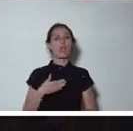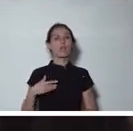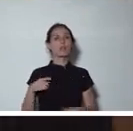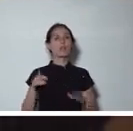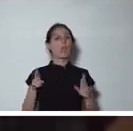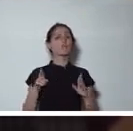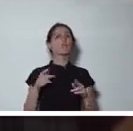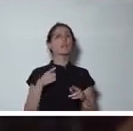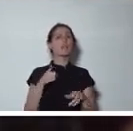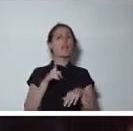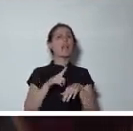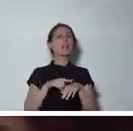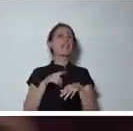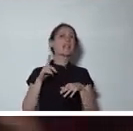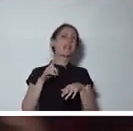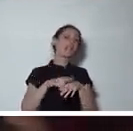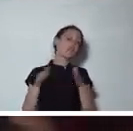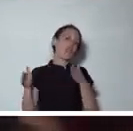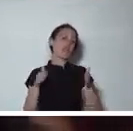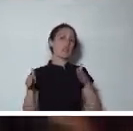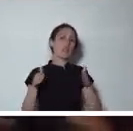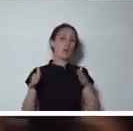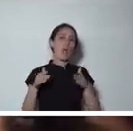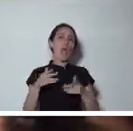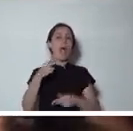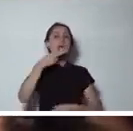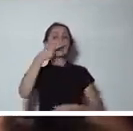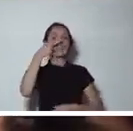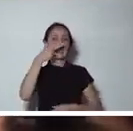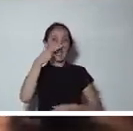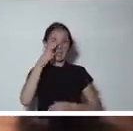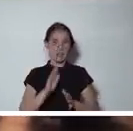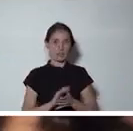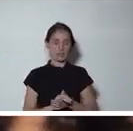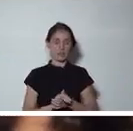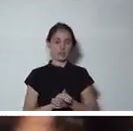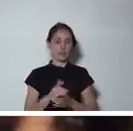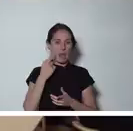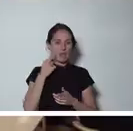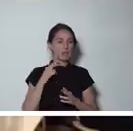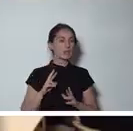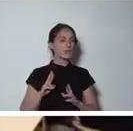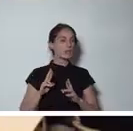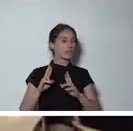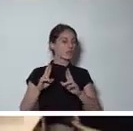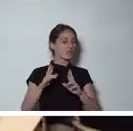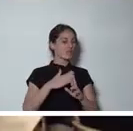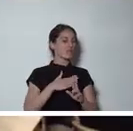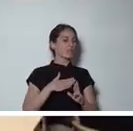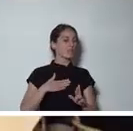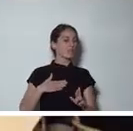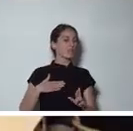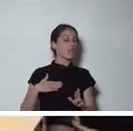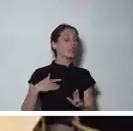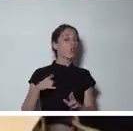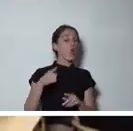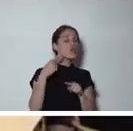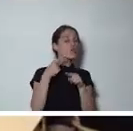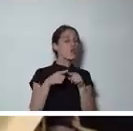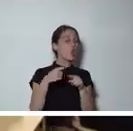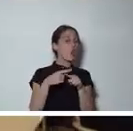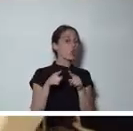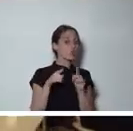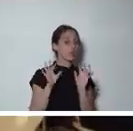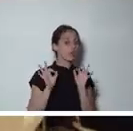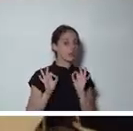maldición implica que te deseo que en tu vida te pasen muchas cosas tremendas y que vos nunca sepas muy bien Cómo